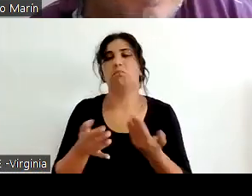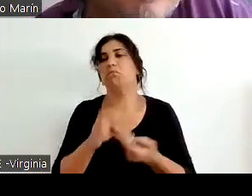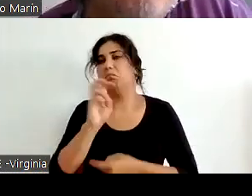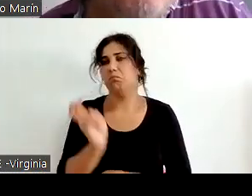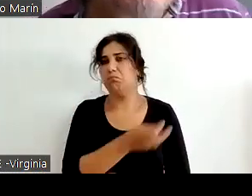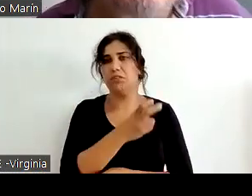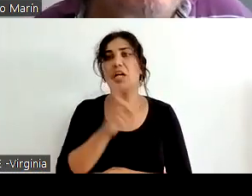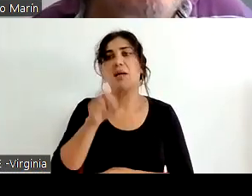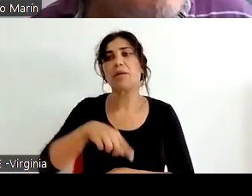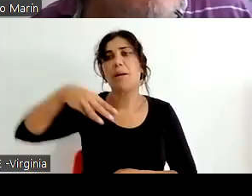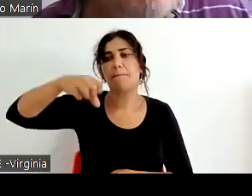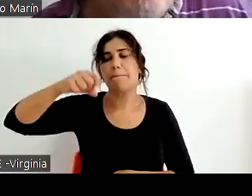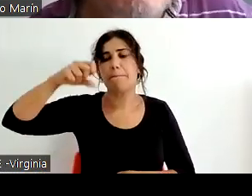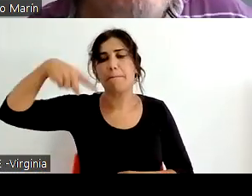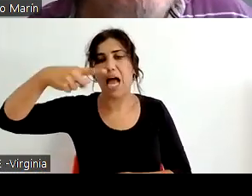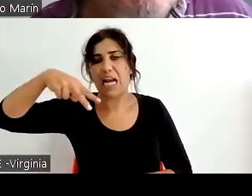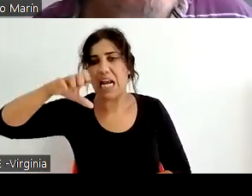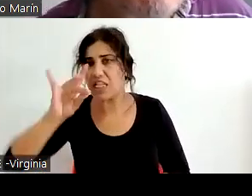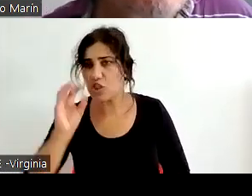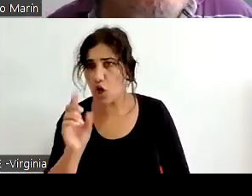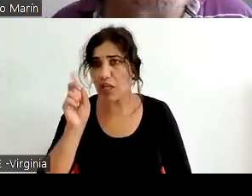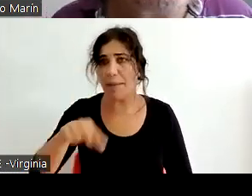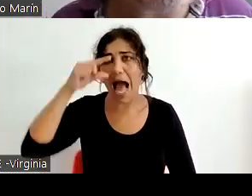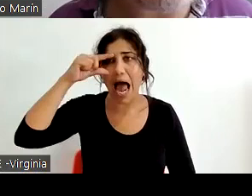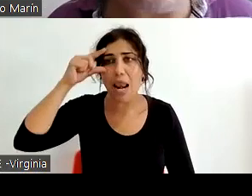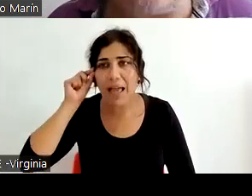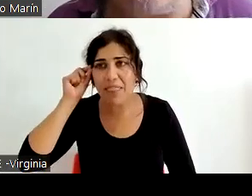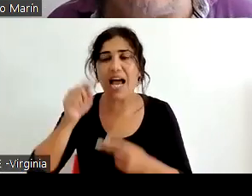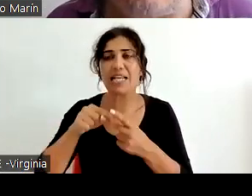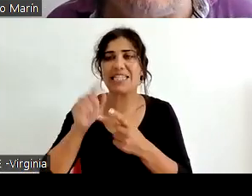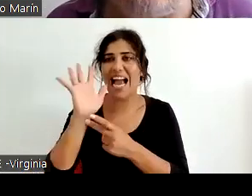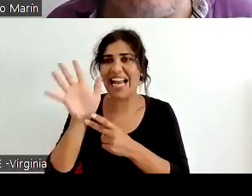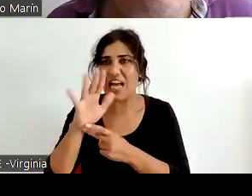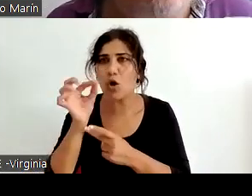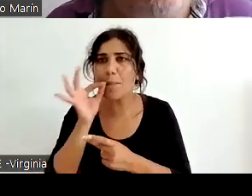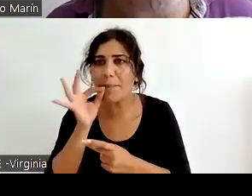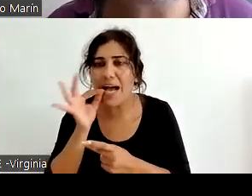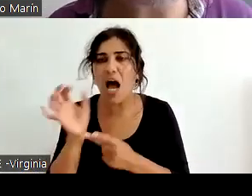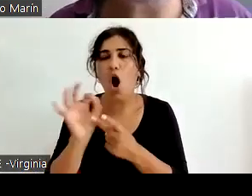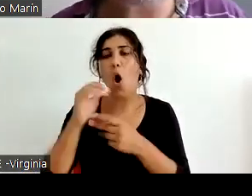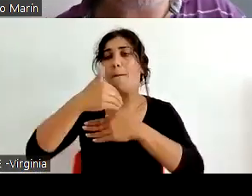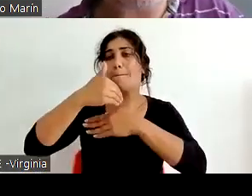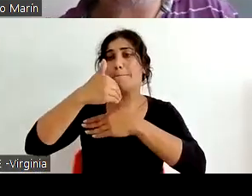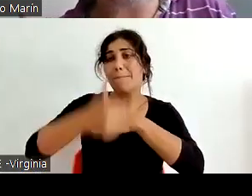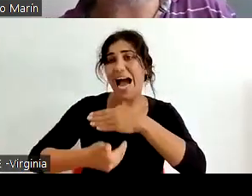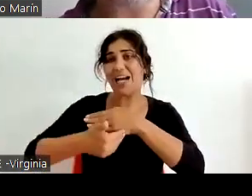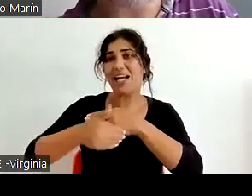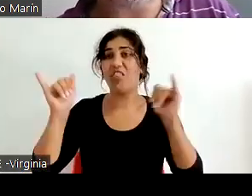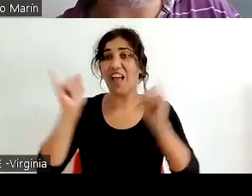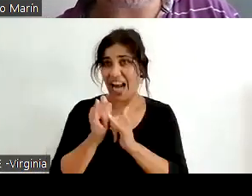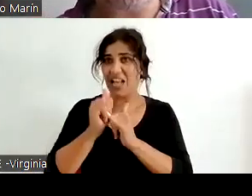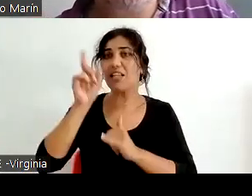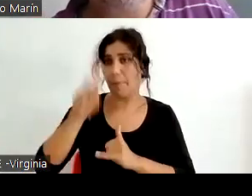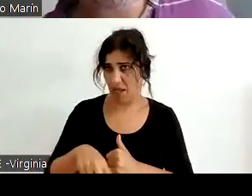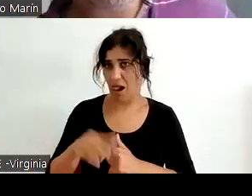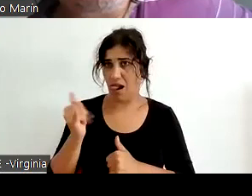El magnesio, que lo podemos encontrar en las almendras, pipas de girasol, el pan integral o las legumbres. Un buen aporte de cualquiera de esos